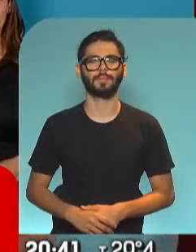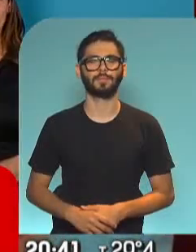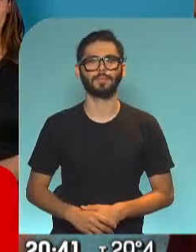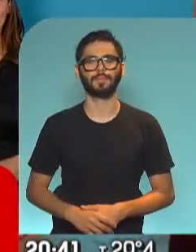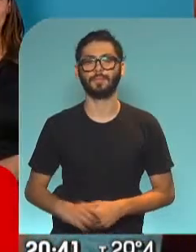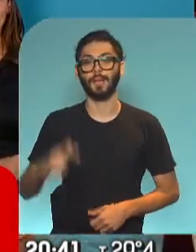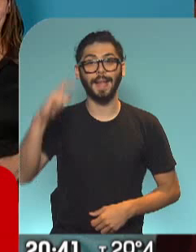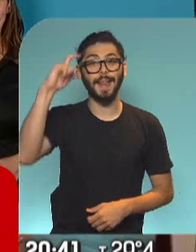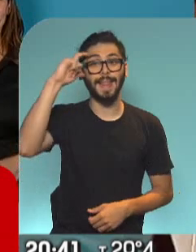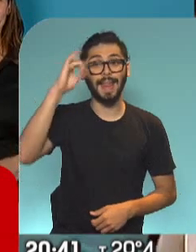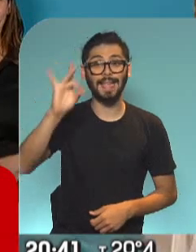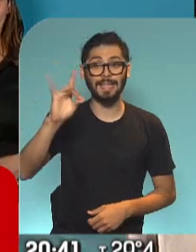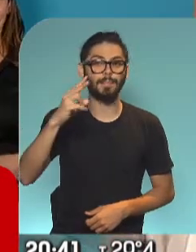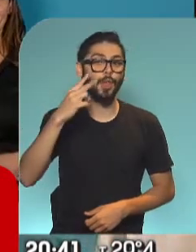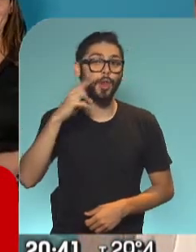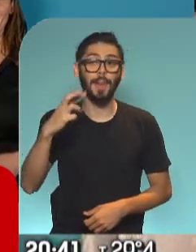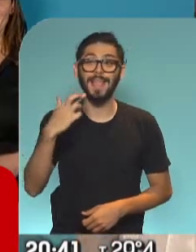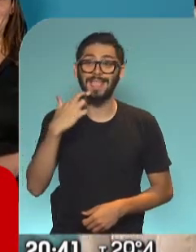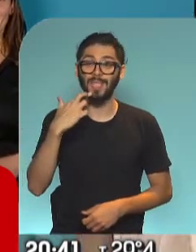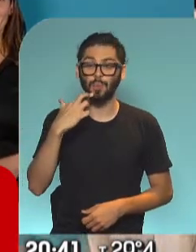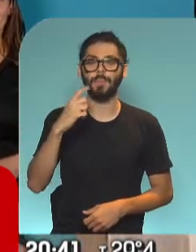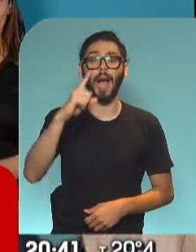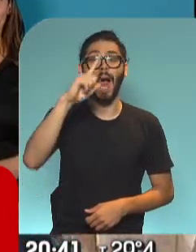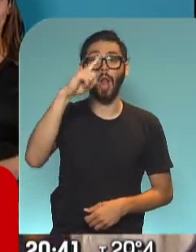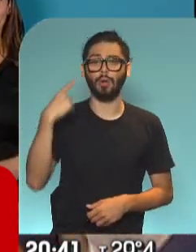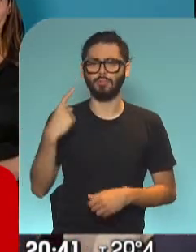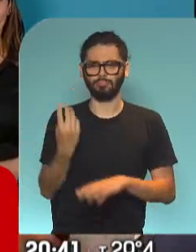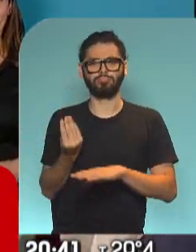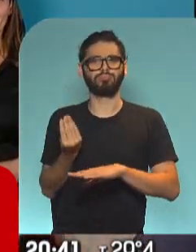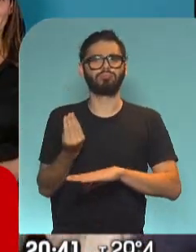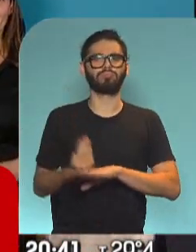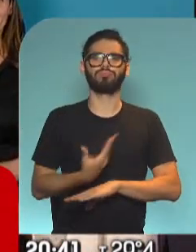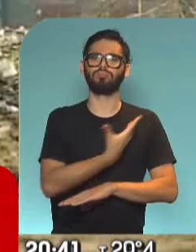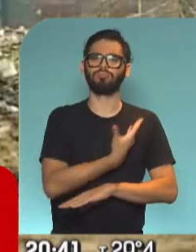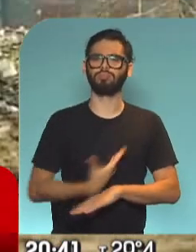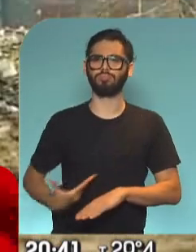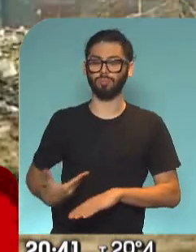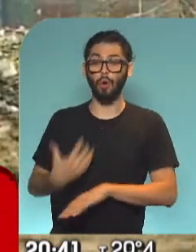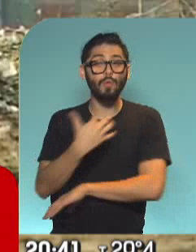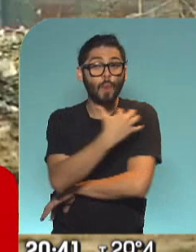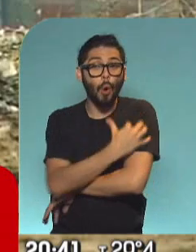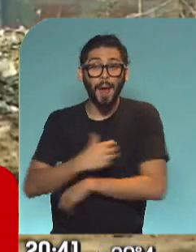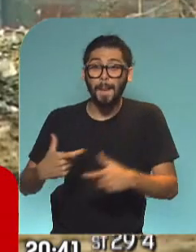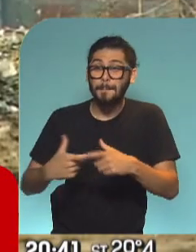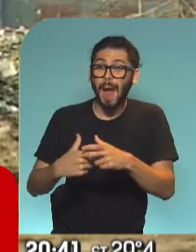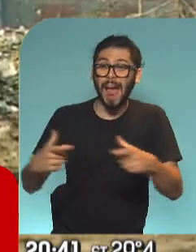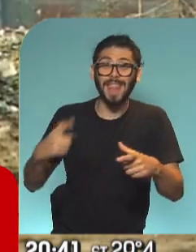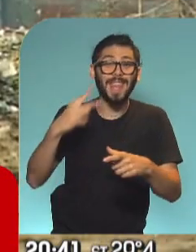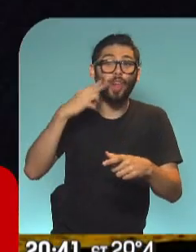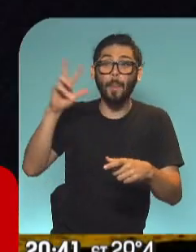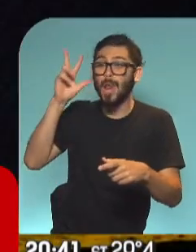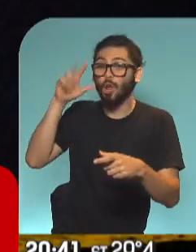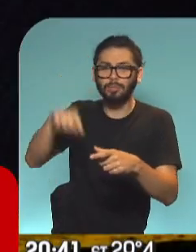El 10 de diciembre de 2019, Alberto Fernández asumió la presidencia con la tasa de pobreza más alta registrada desde